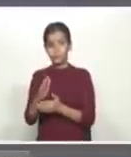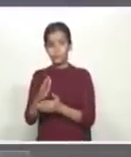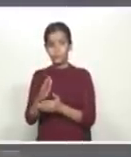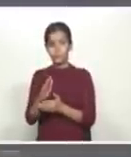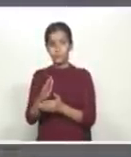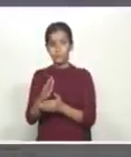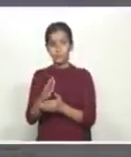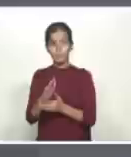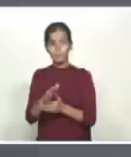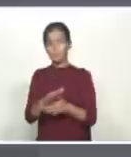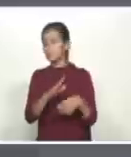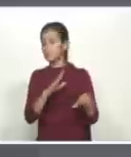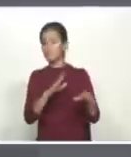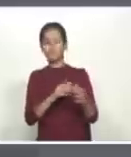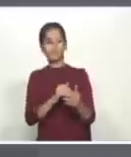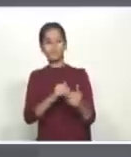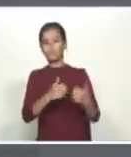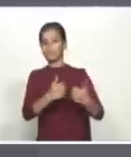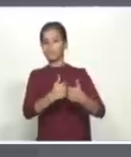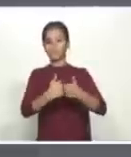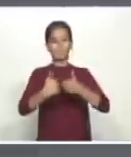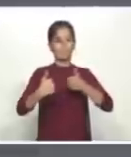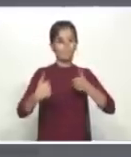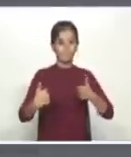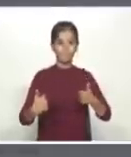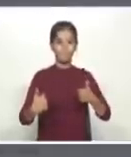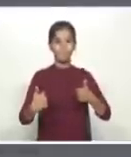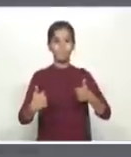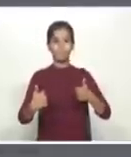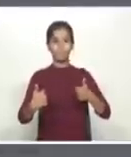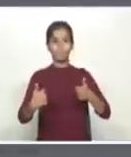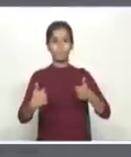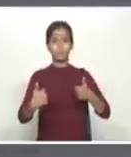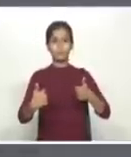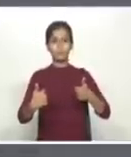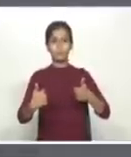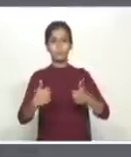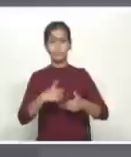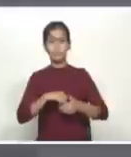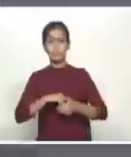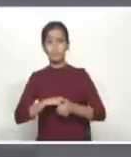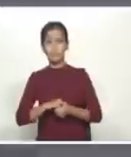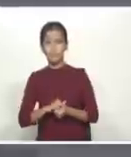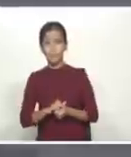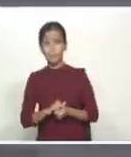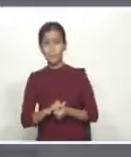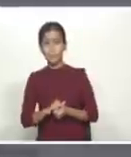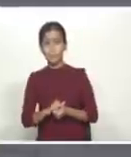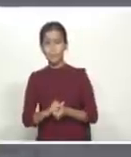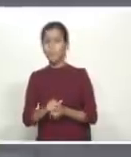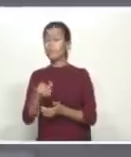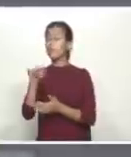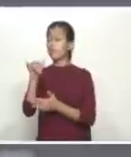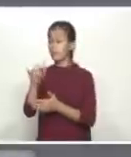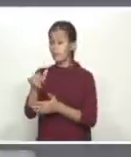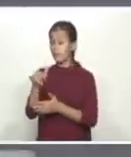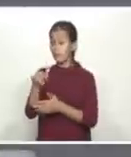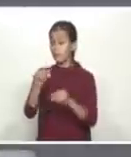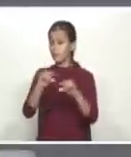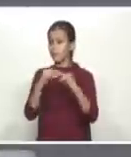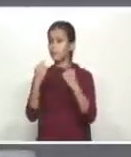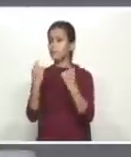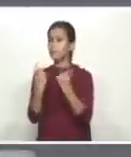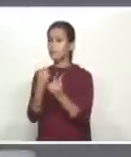sin ninguna estructura, y ejerce poder. Entonces, ese sentido del poder, que estamos hablando del